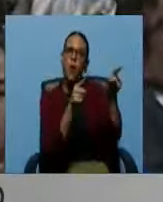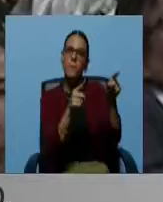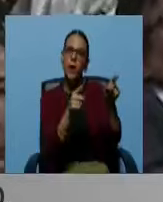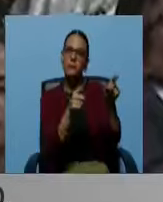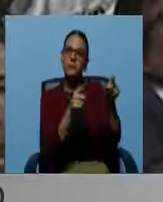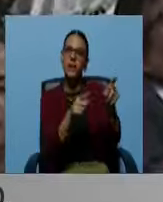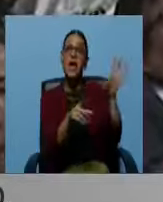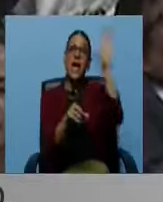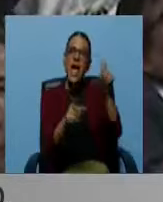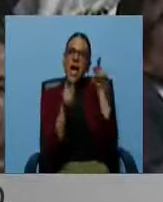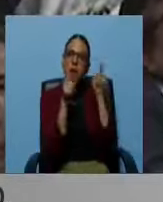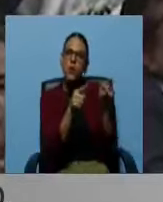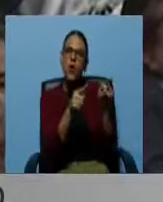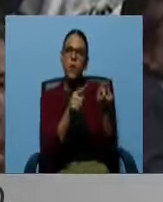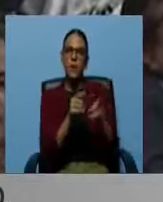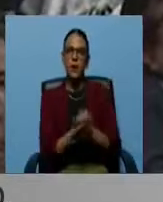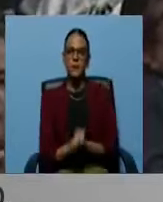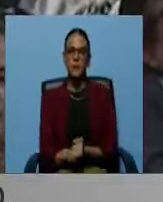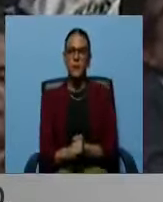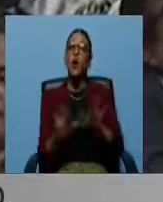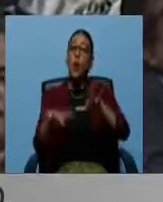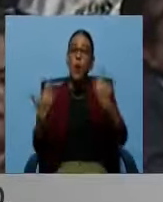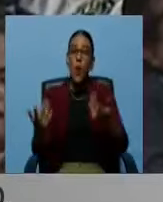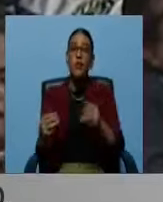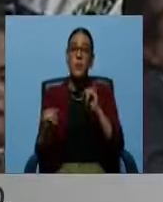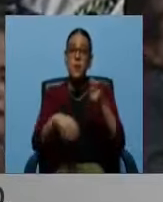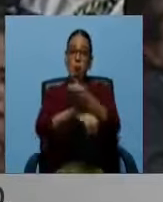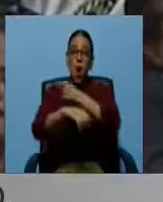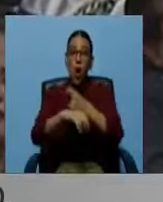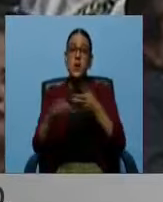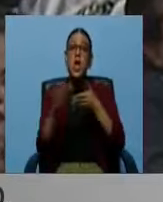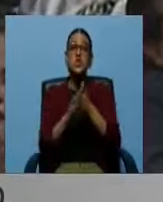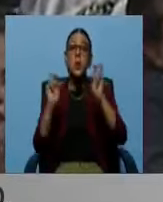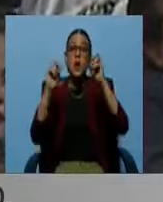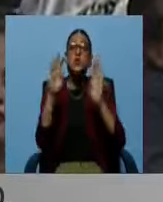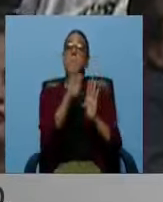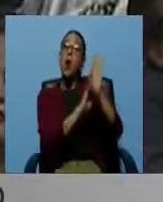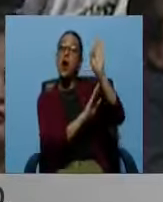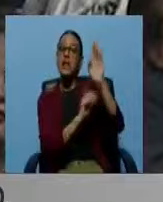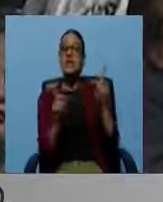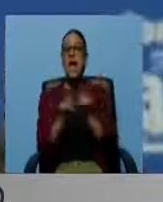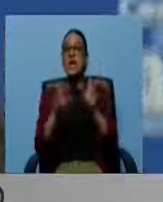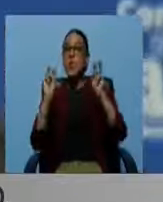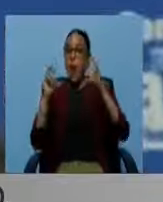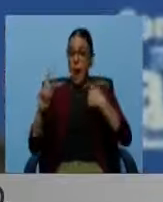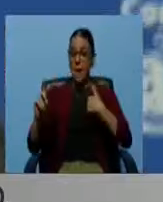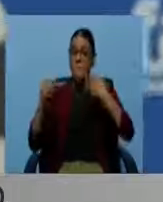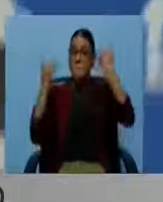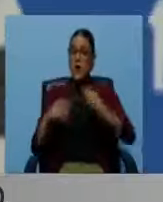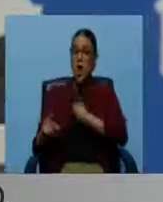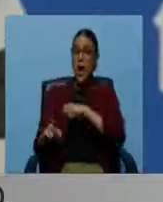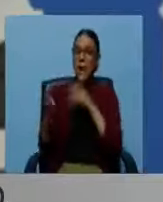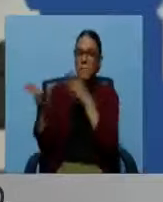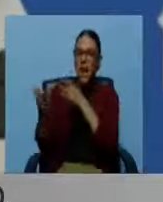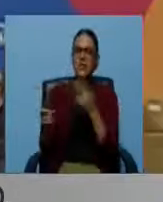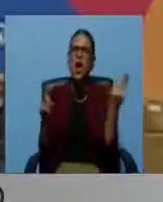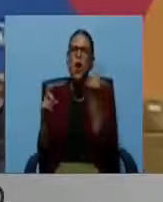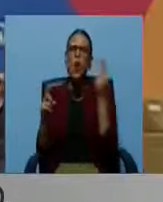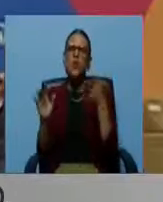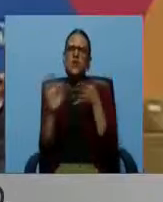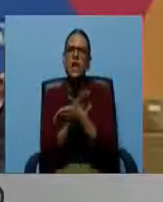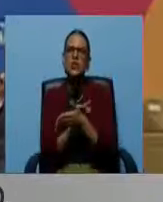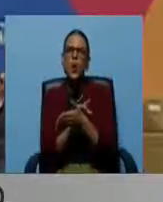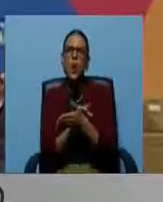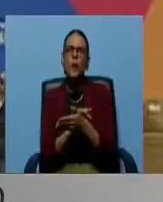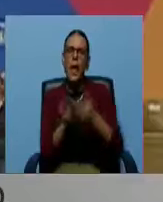En Europa, cuando desde gobiernos progresistas como el mío, se utiliza la